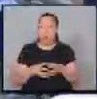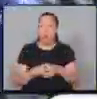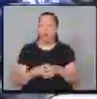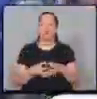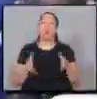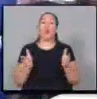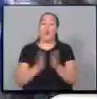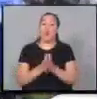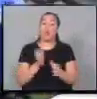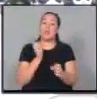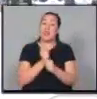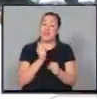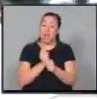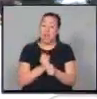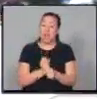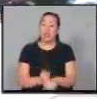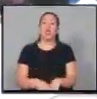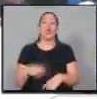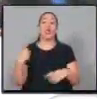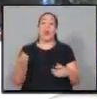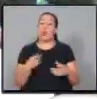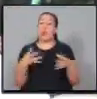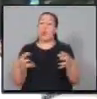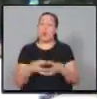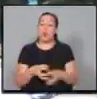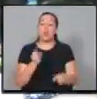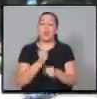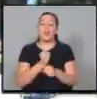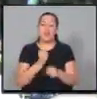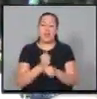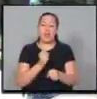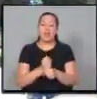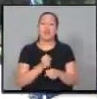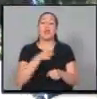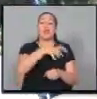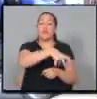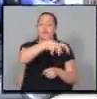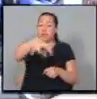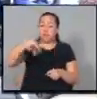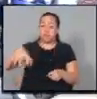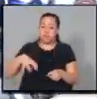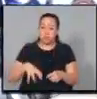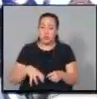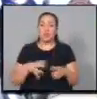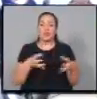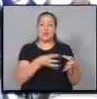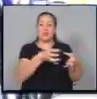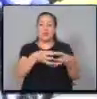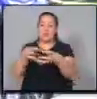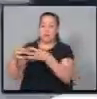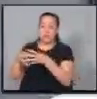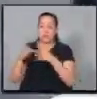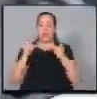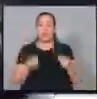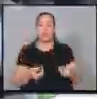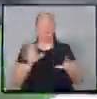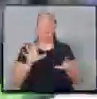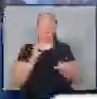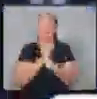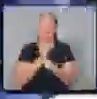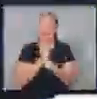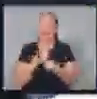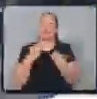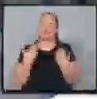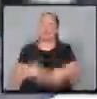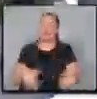las motos, estamos juntos trabajando en todo lo que tiene que ver con las cuadrículas de las áreas centrales y está trabajando también mucho en todo lo que